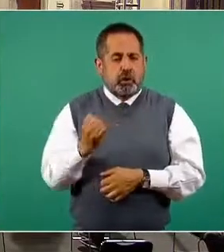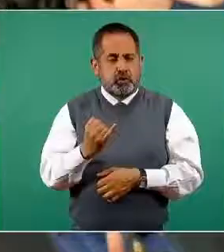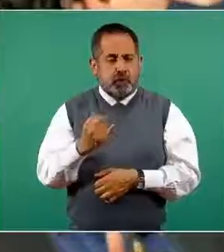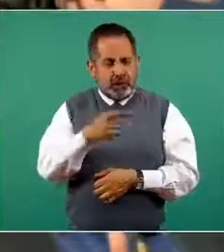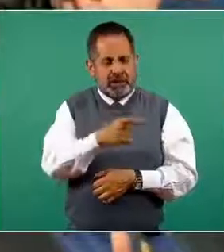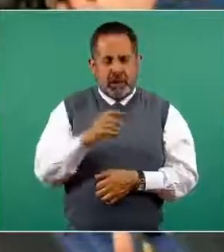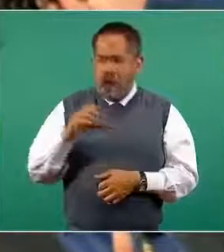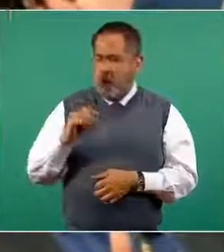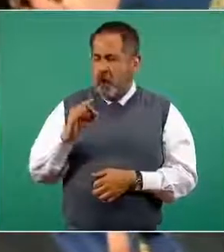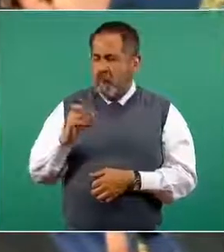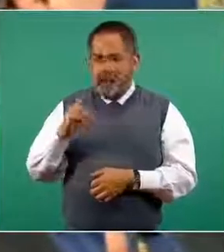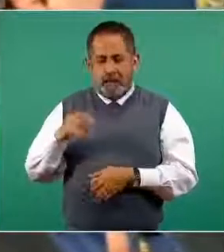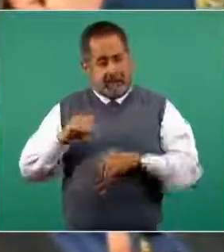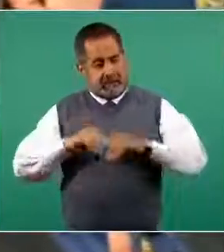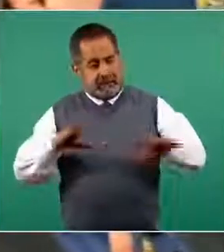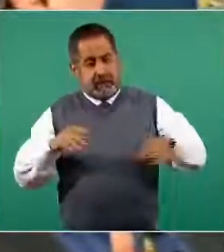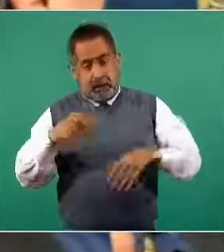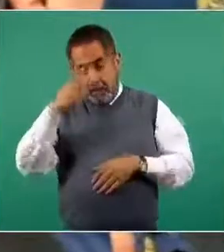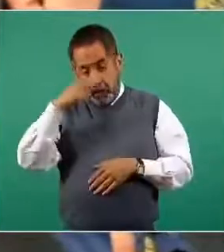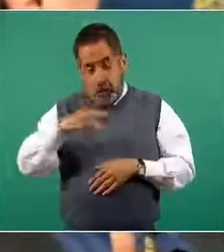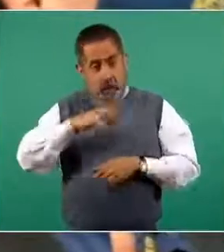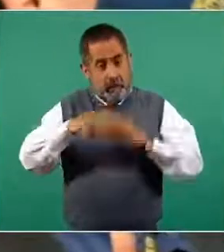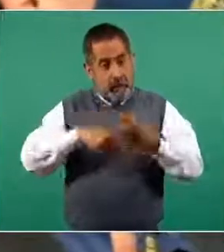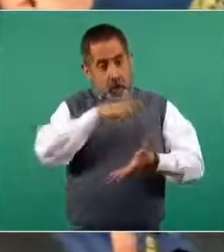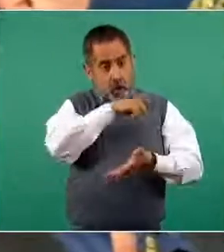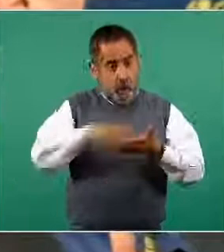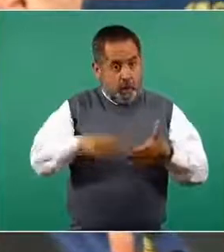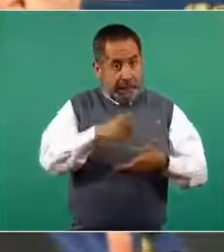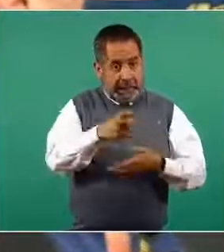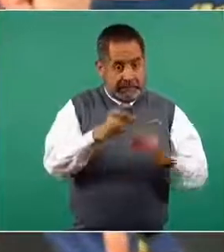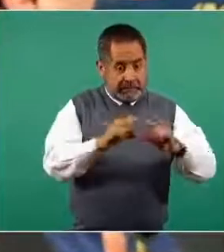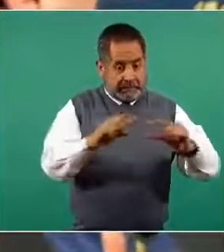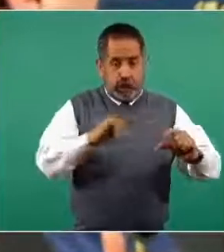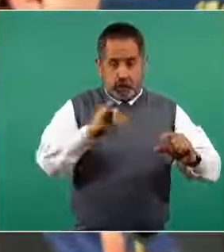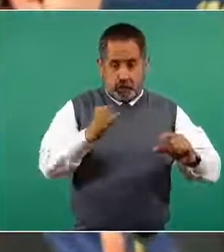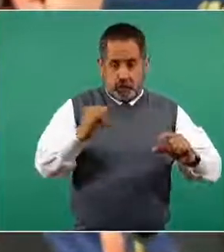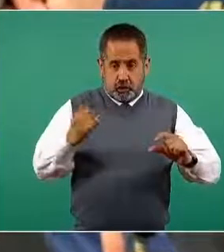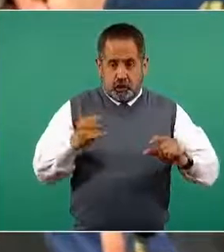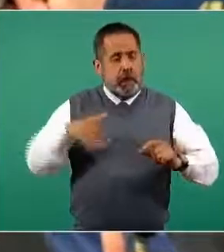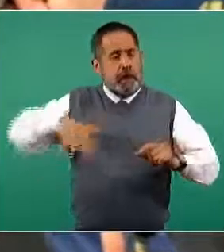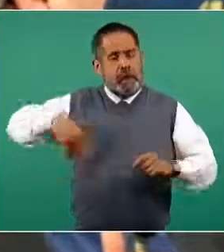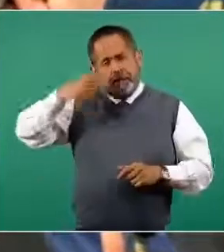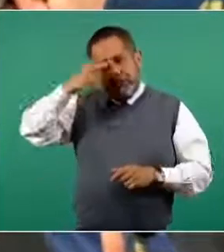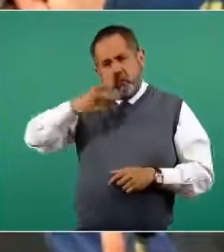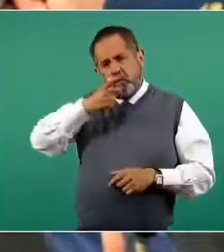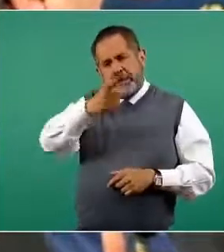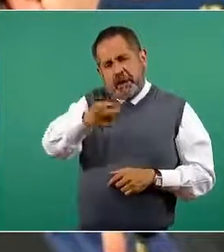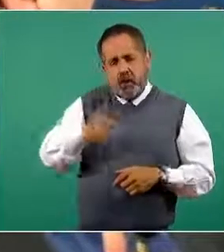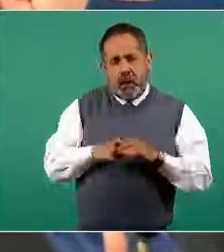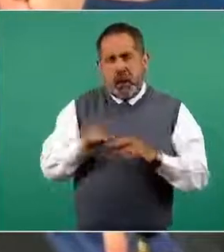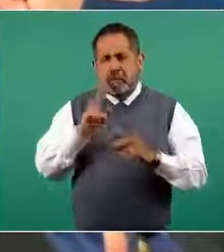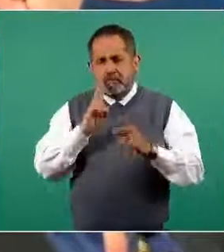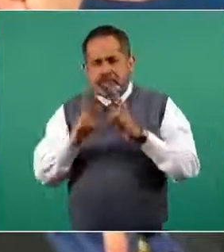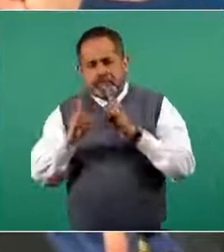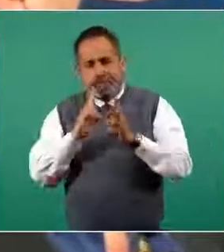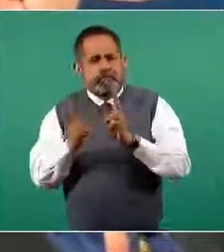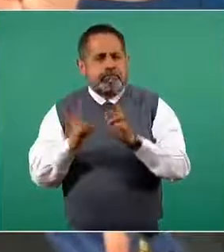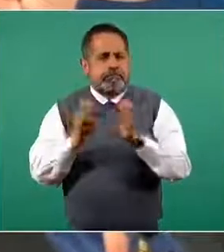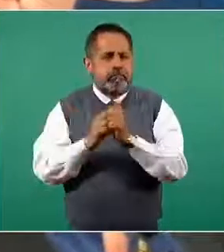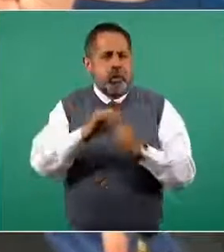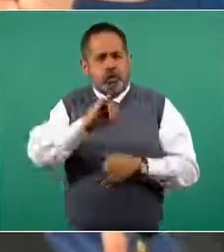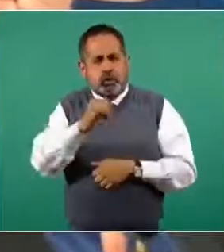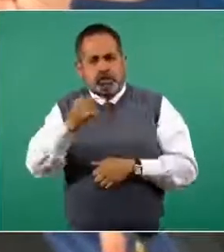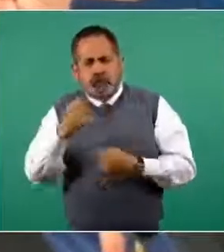COFEPRIS. México tiene planeado adquirir esta vacuna. Usted ya previamente había mencionado que estaban en conversaciones con